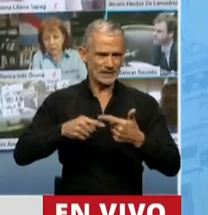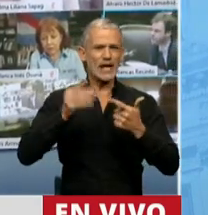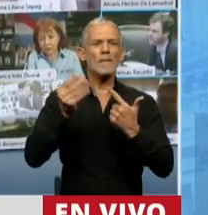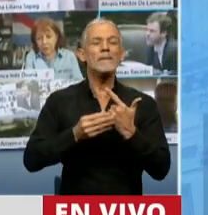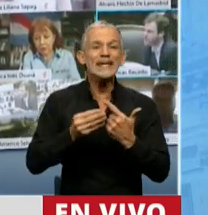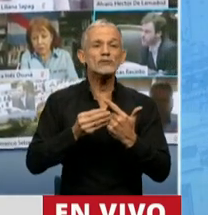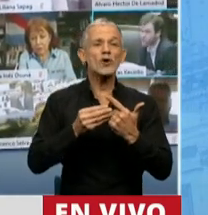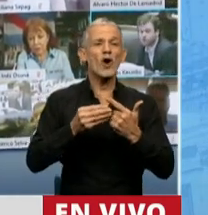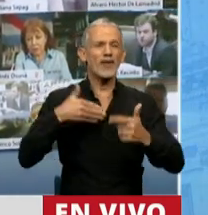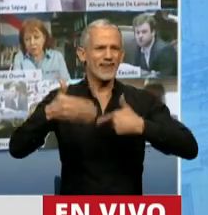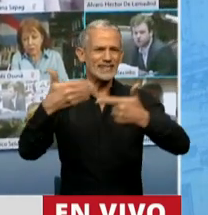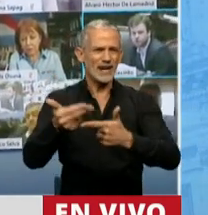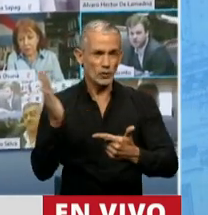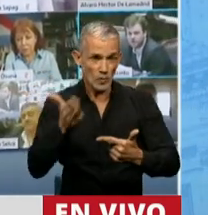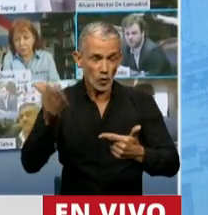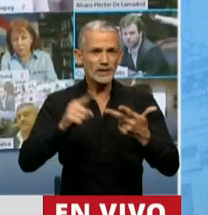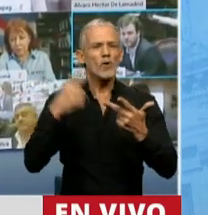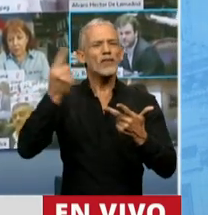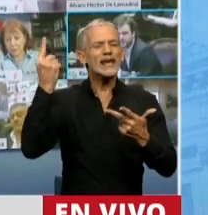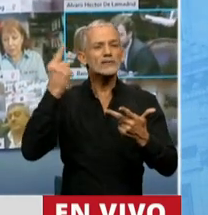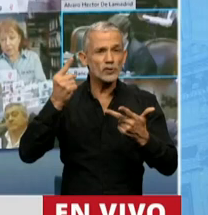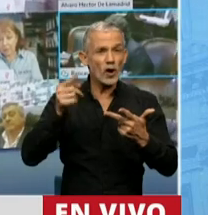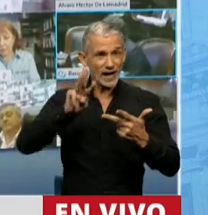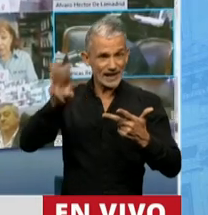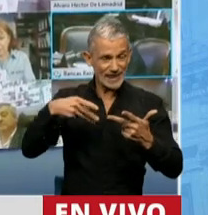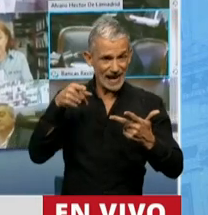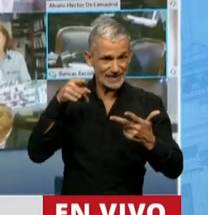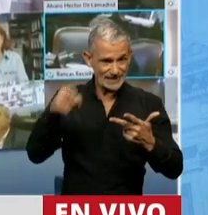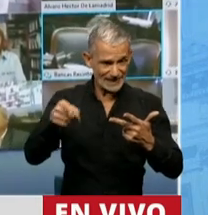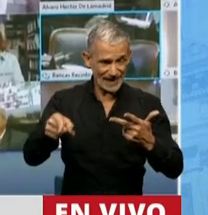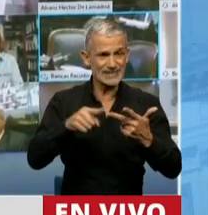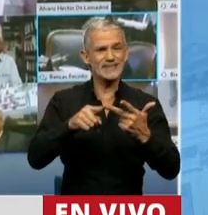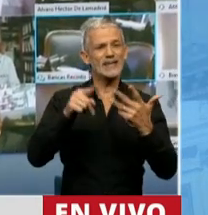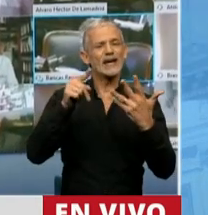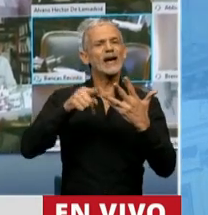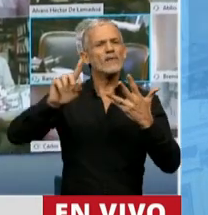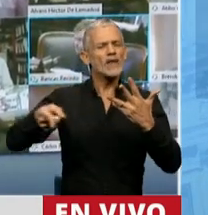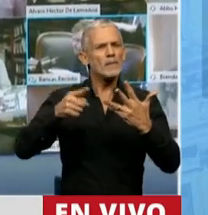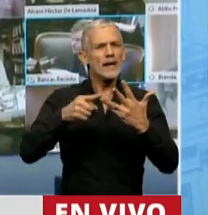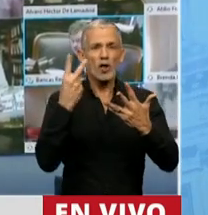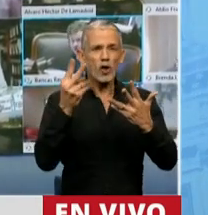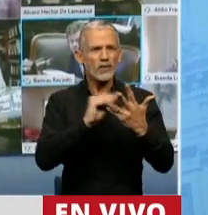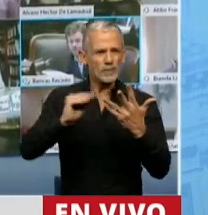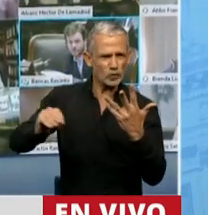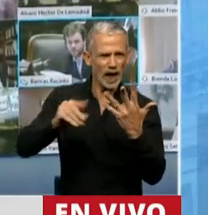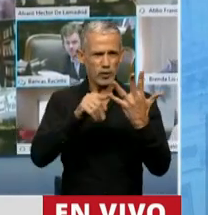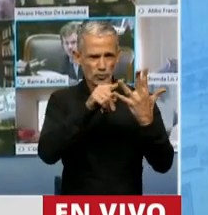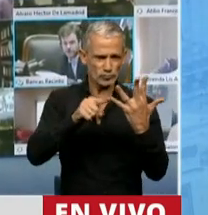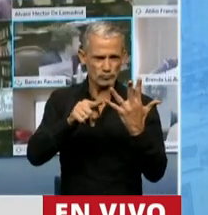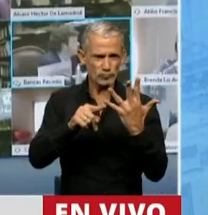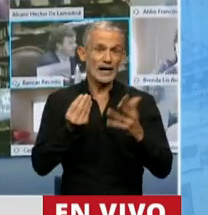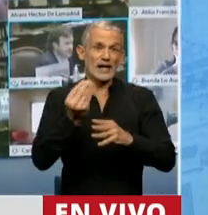ministro de Desarrollo Productivo, la dirección ejecutiva de la Administración Nacional de la Seguridad Social, dos diputados o diputadas